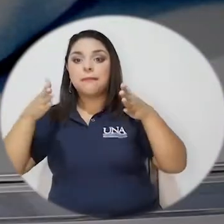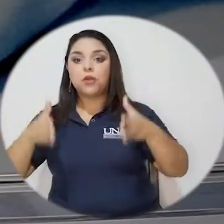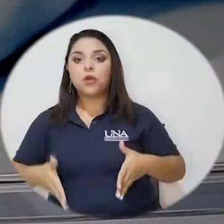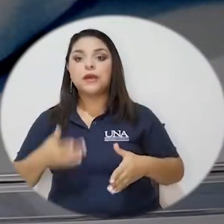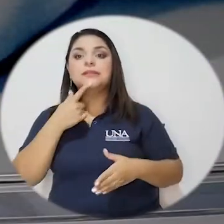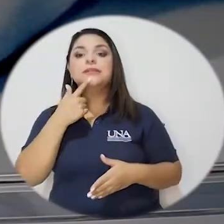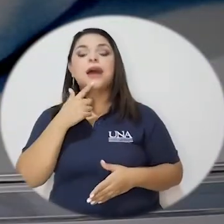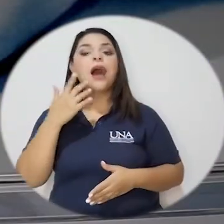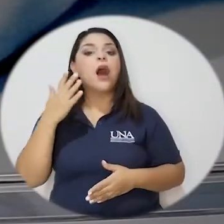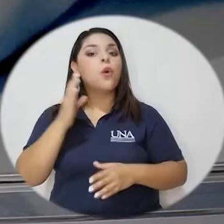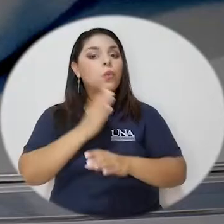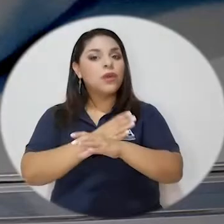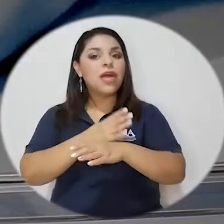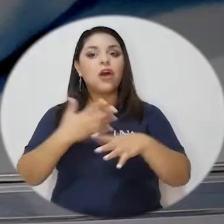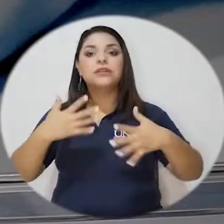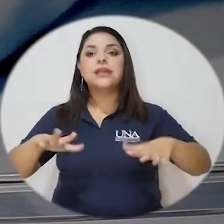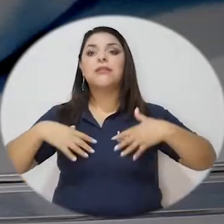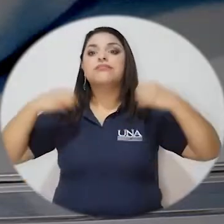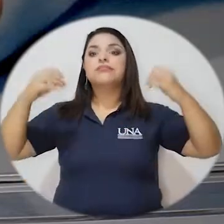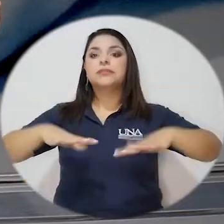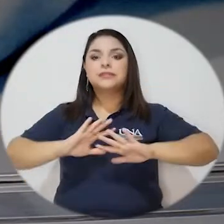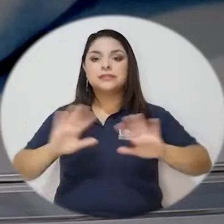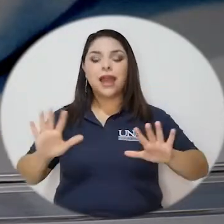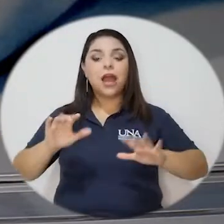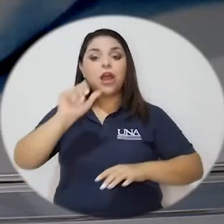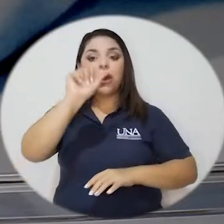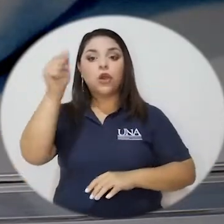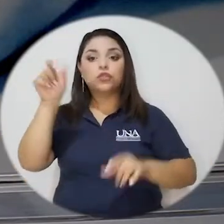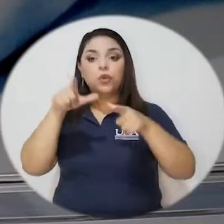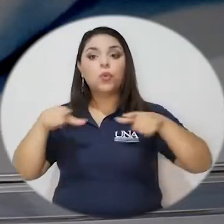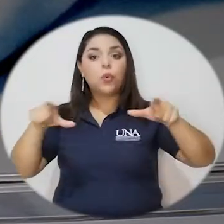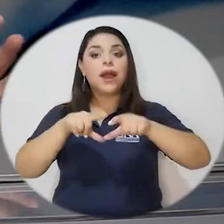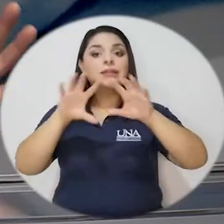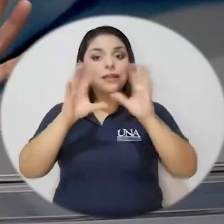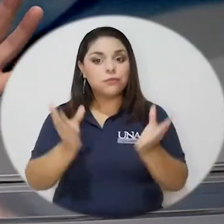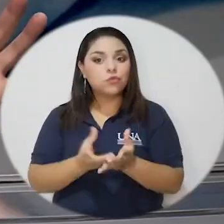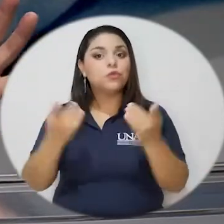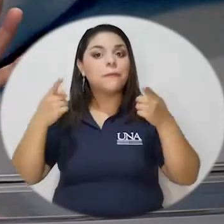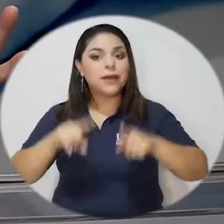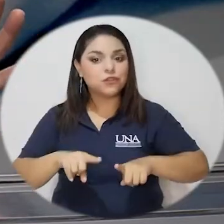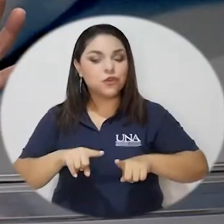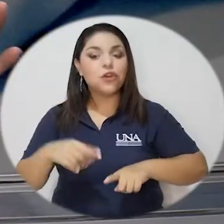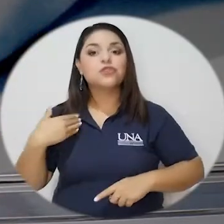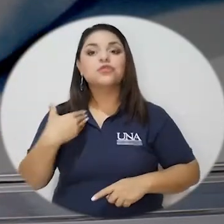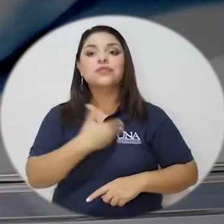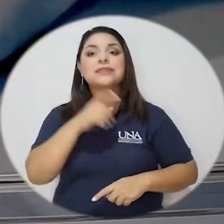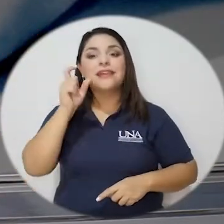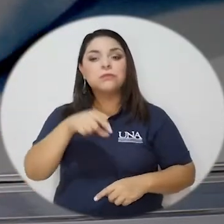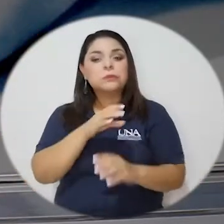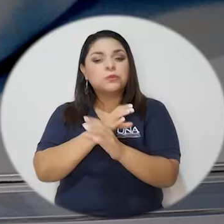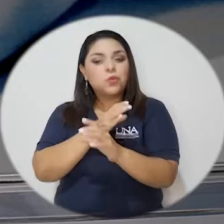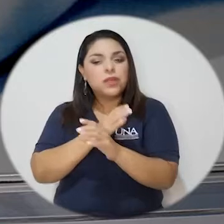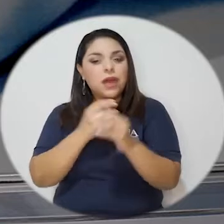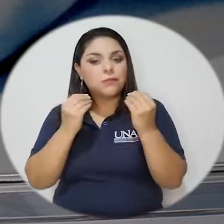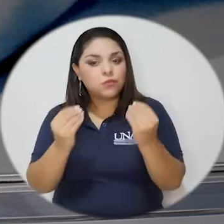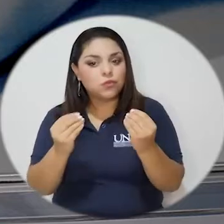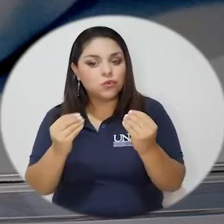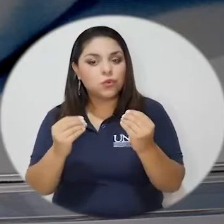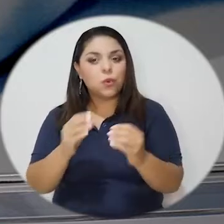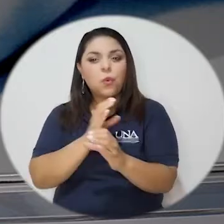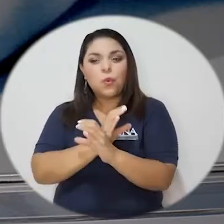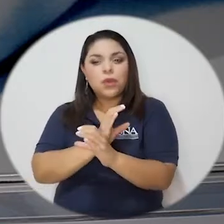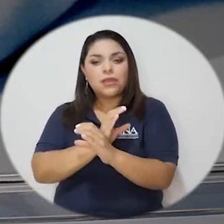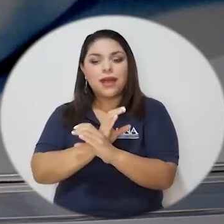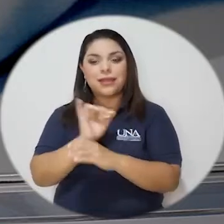vea, no lancemos las campanas, porque vean que en otras partes del mundo sucedió. Entonces, tenemos precisamente, o sea, que ser muy cautelosos y